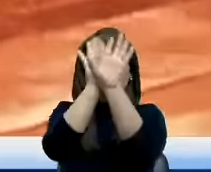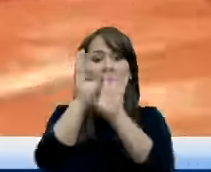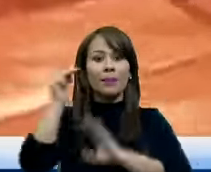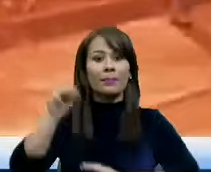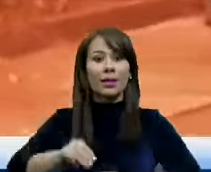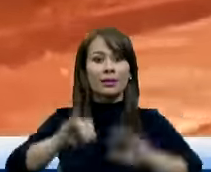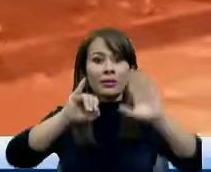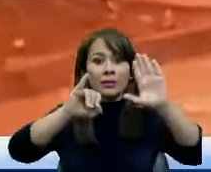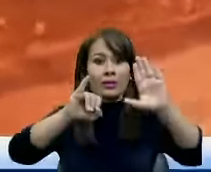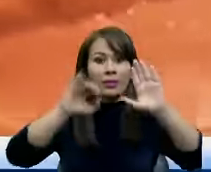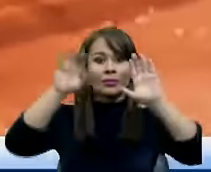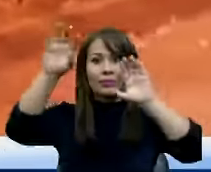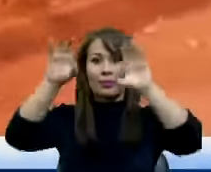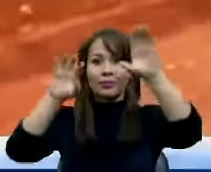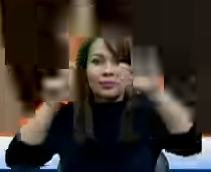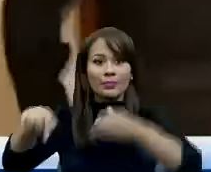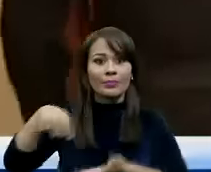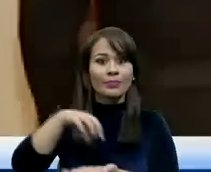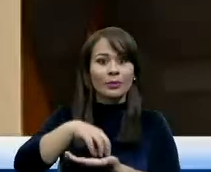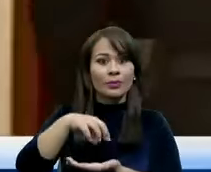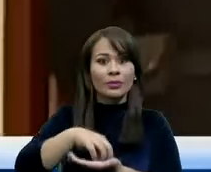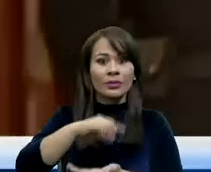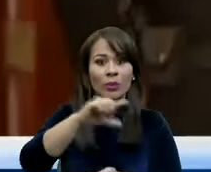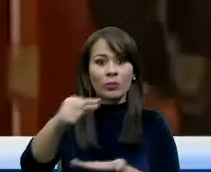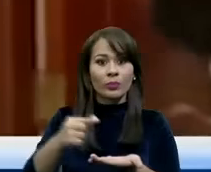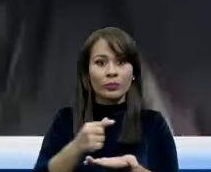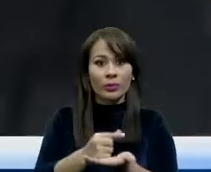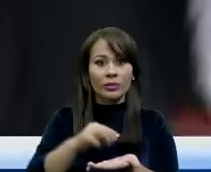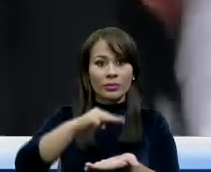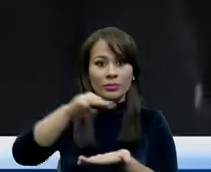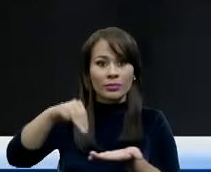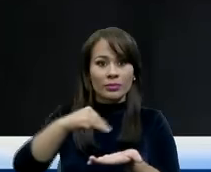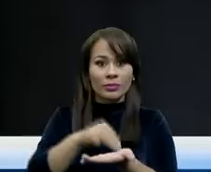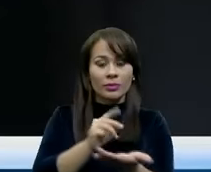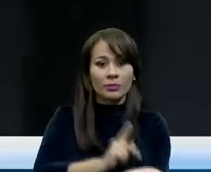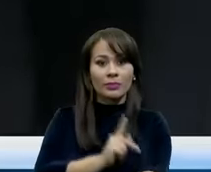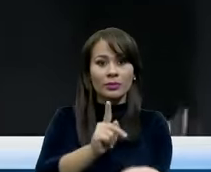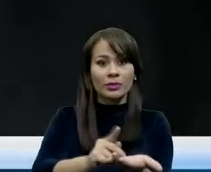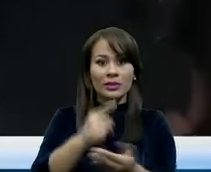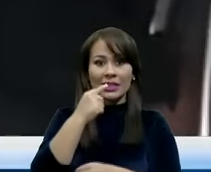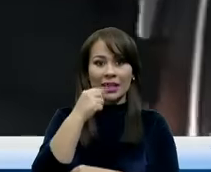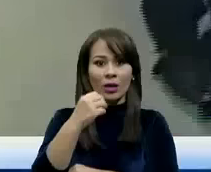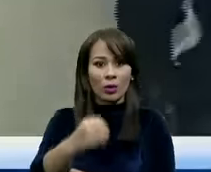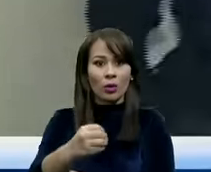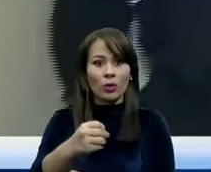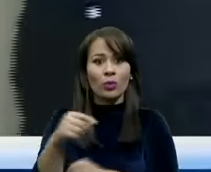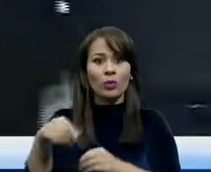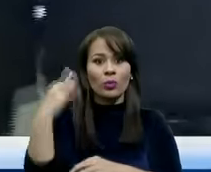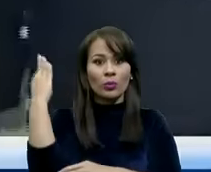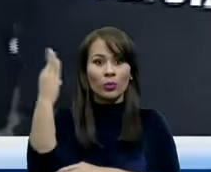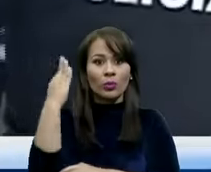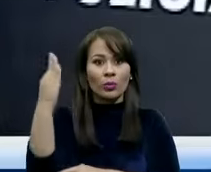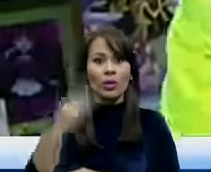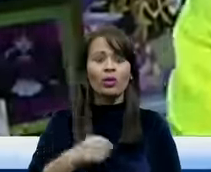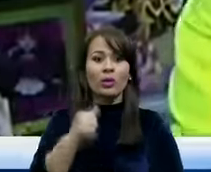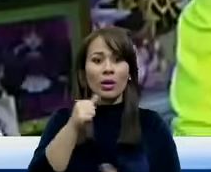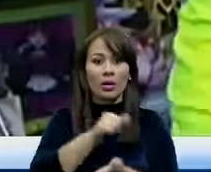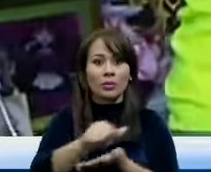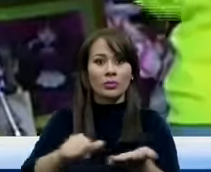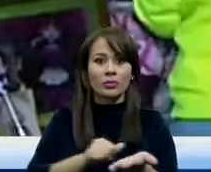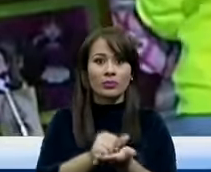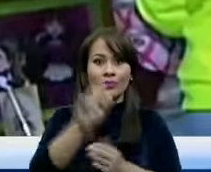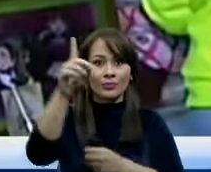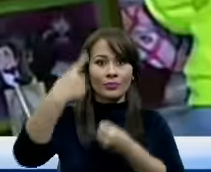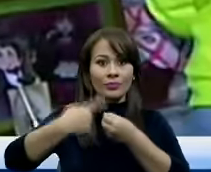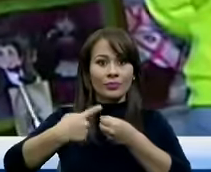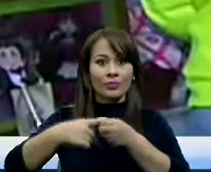en 6 provincias del país: Guayas, Manabí, Pichincha, El Oro, Tungurahua y Azuay. En la capital se